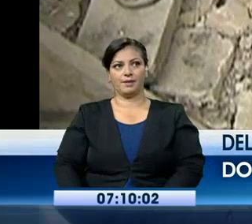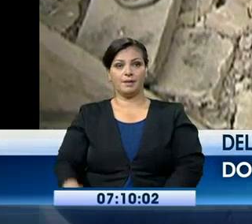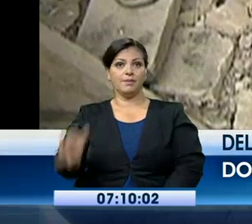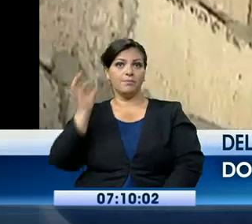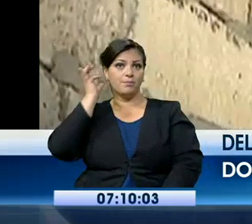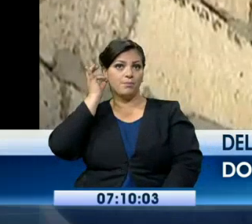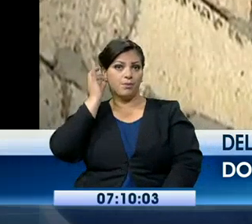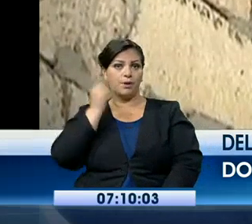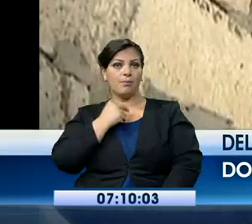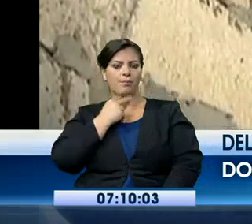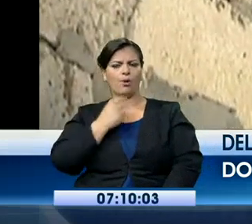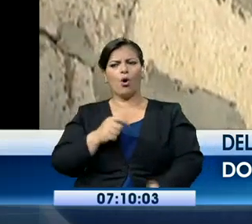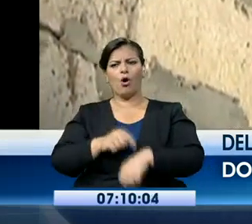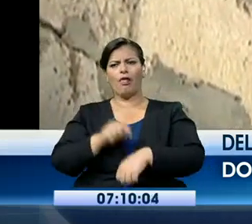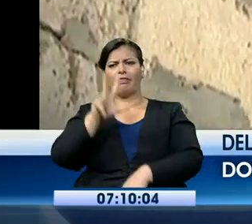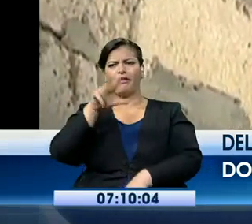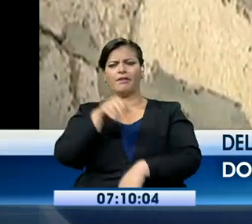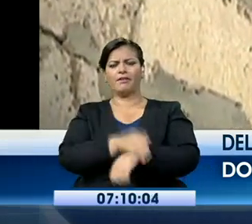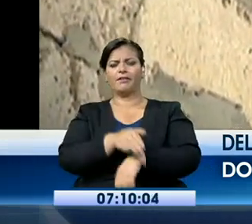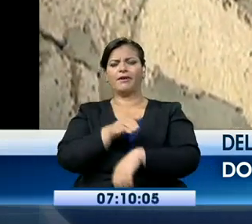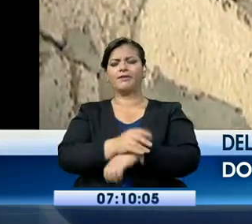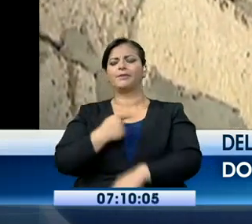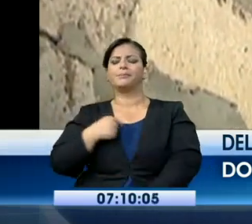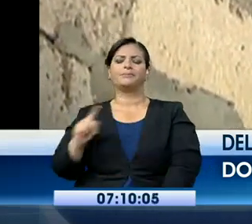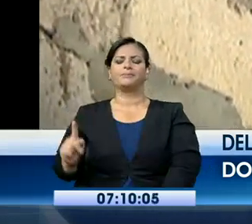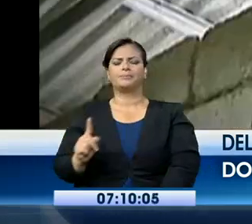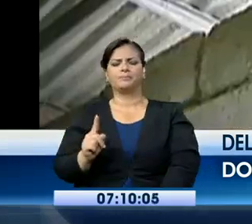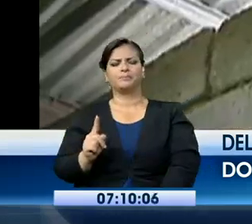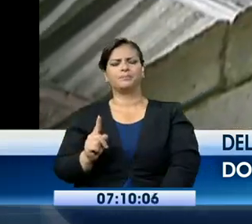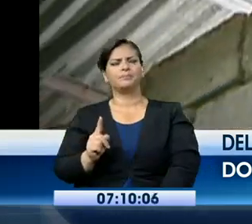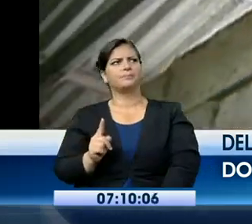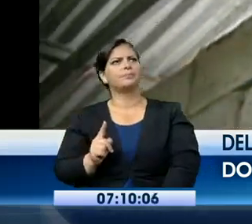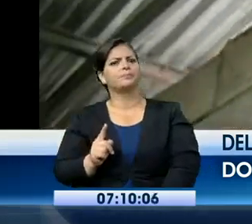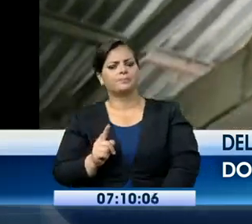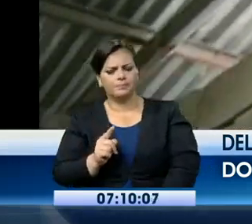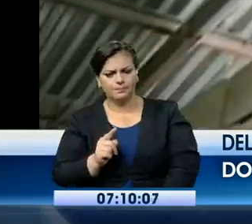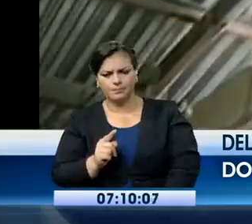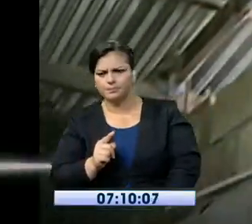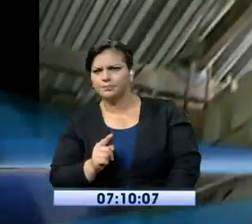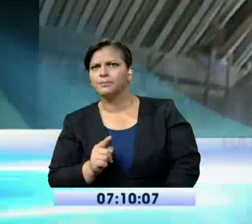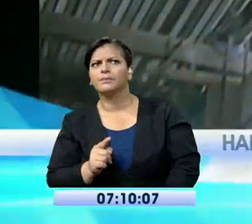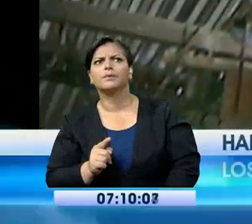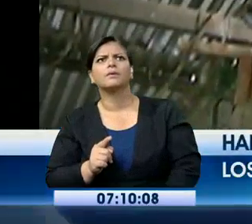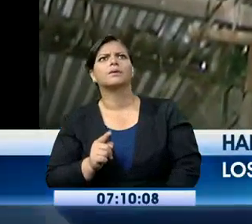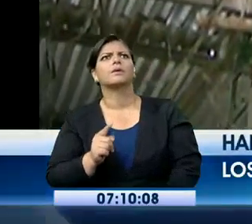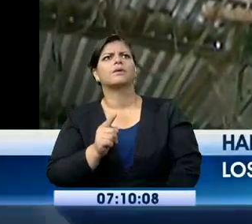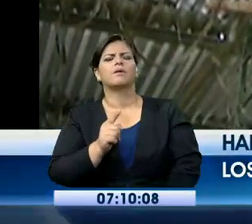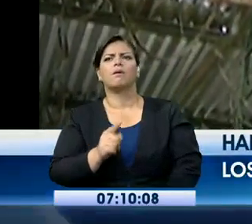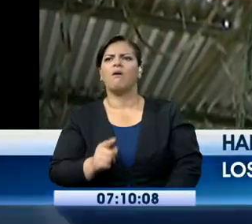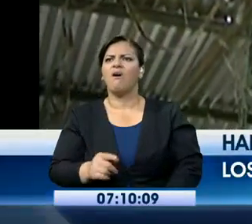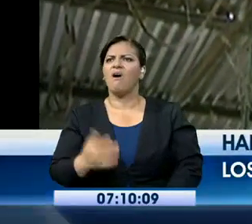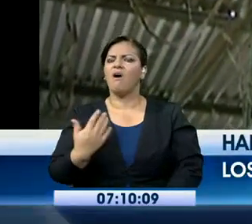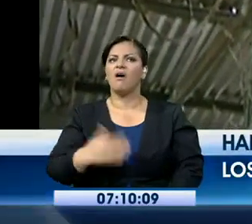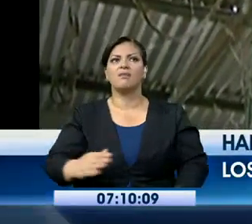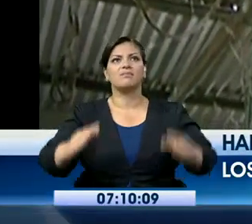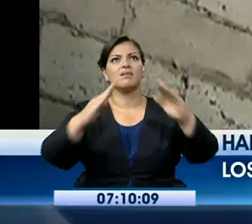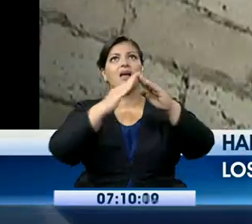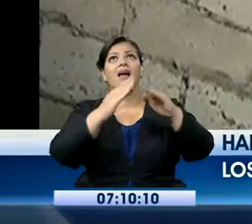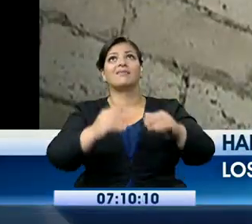quebrados. Y miro en la parte de arriba que falta un bloque. Y también vi el lugar por donde se metieron. Fue en la cerca